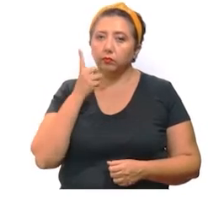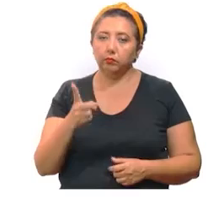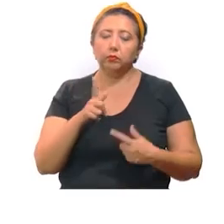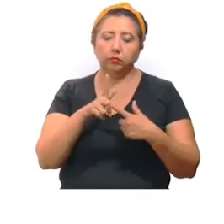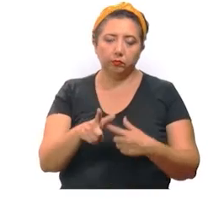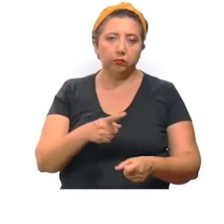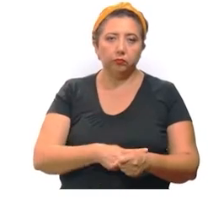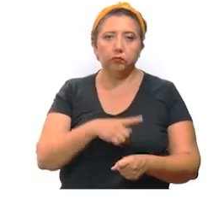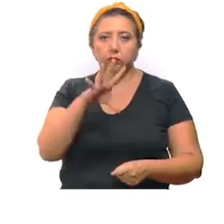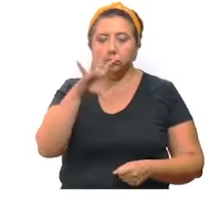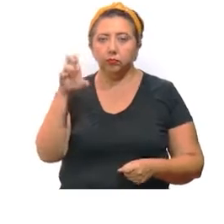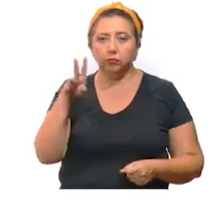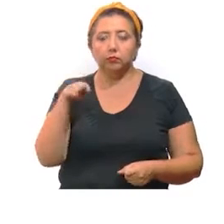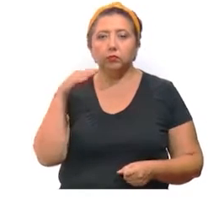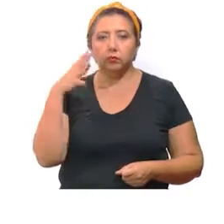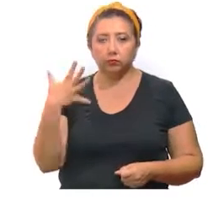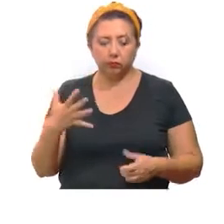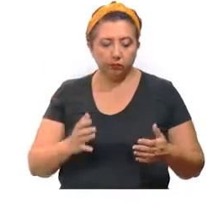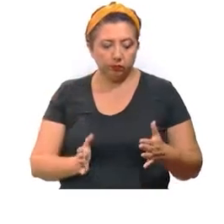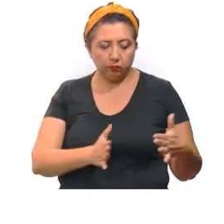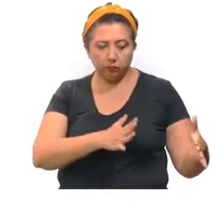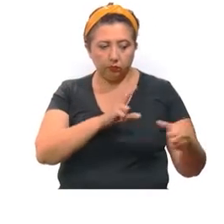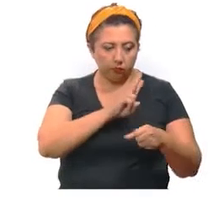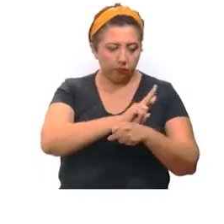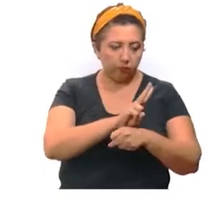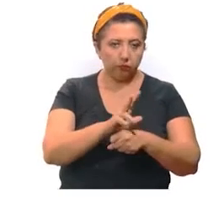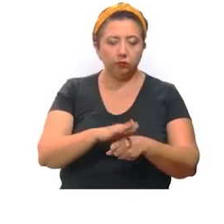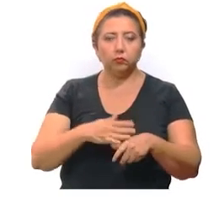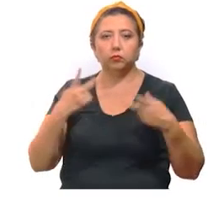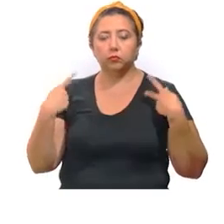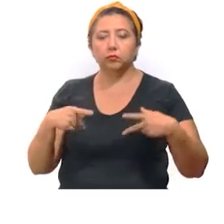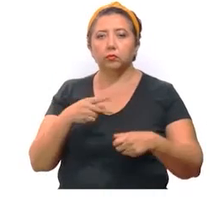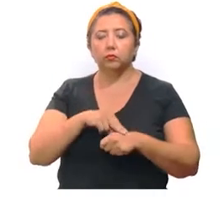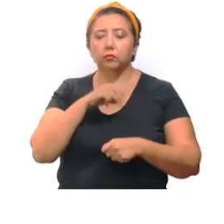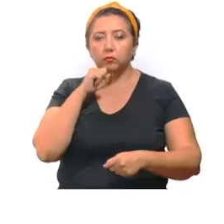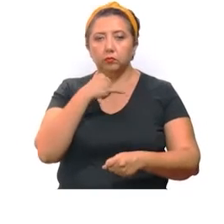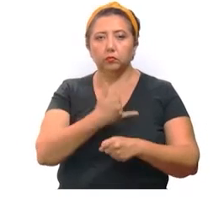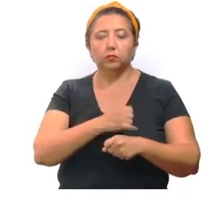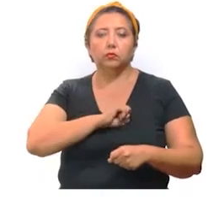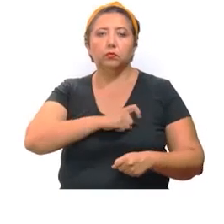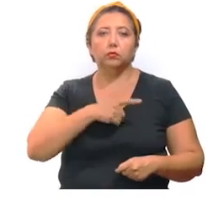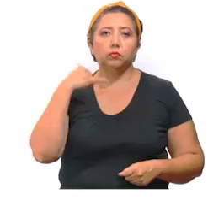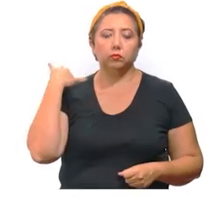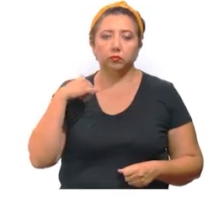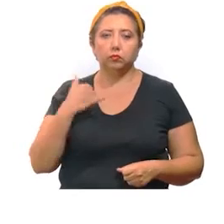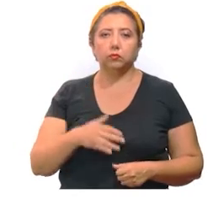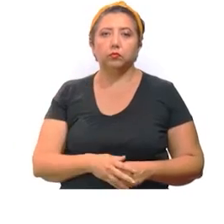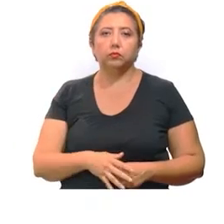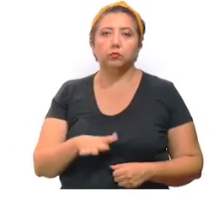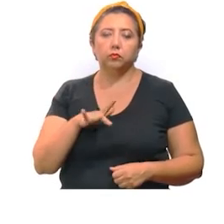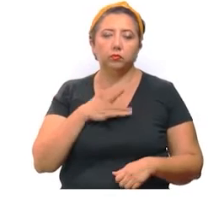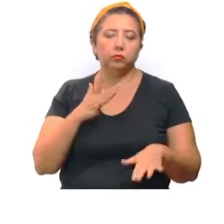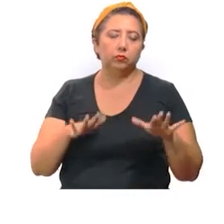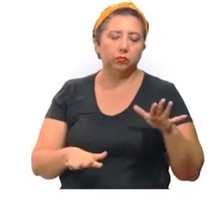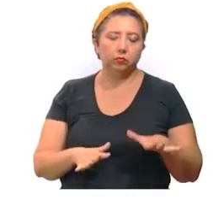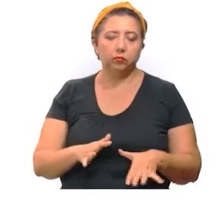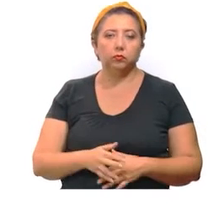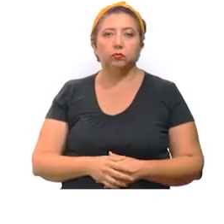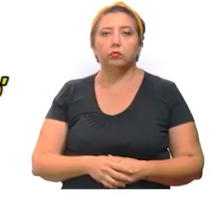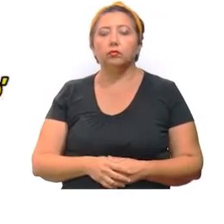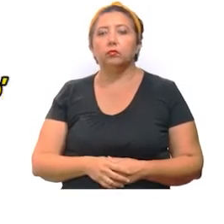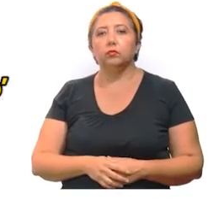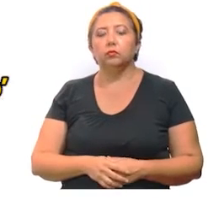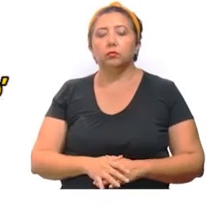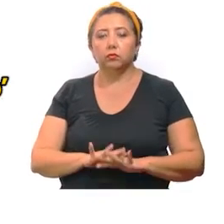casos activos, 595 están estables, aislados y monitoreados constantemente por personal médico de la Secretaría de Salud de Yucatán. Presentan síntomas